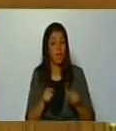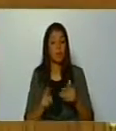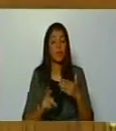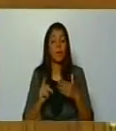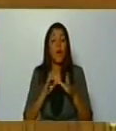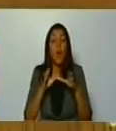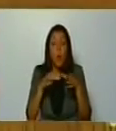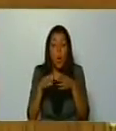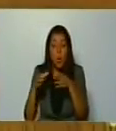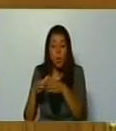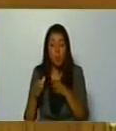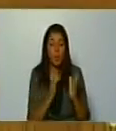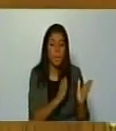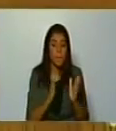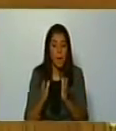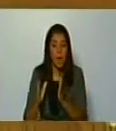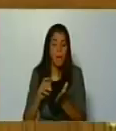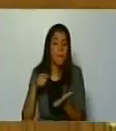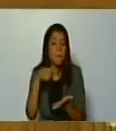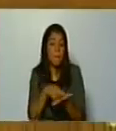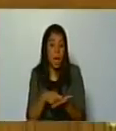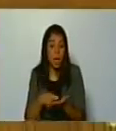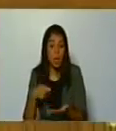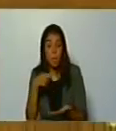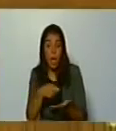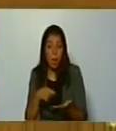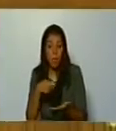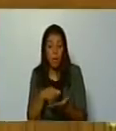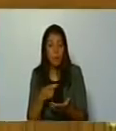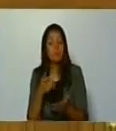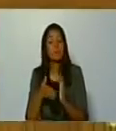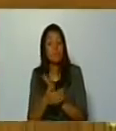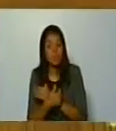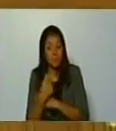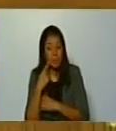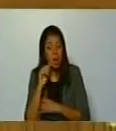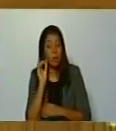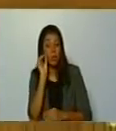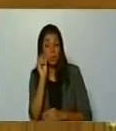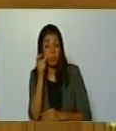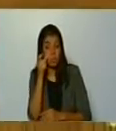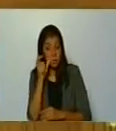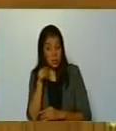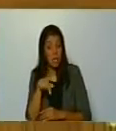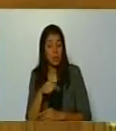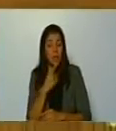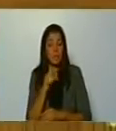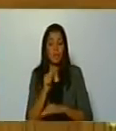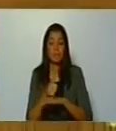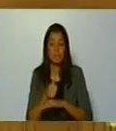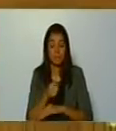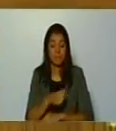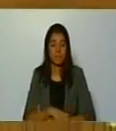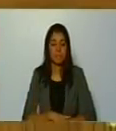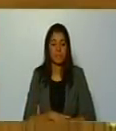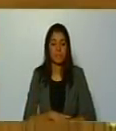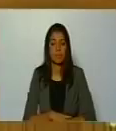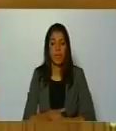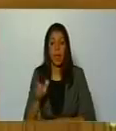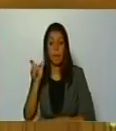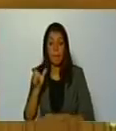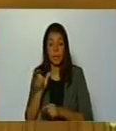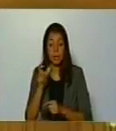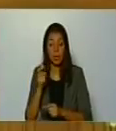organizados, pagados, mantenidos, financiados, tutelados. Quien forme parte de un